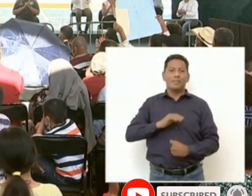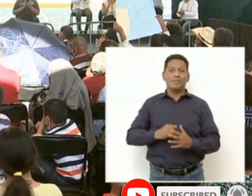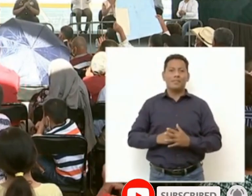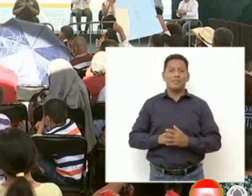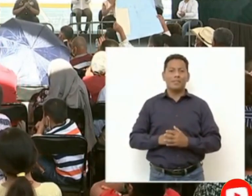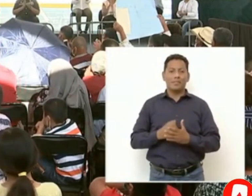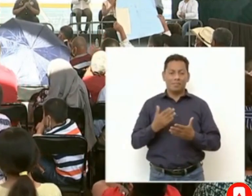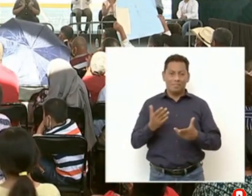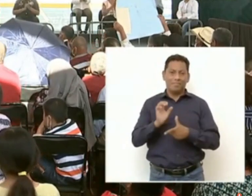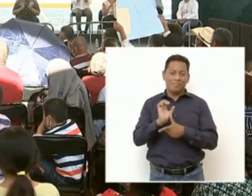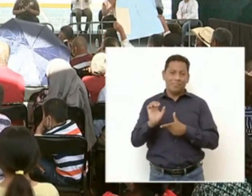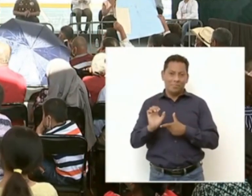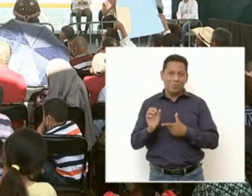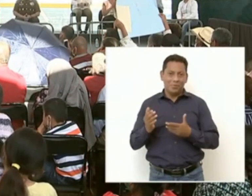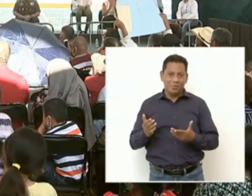Entonces,